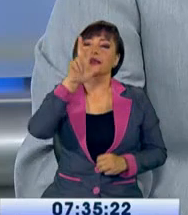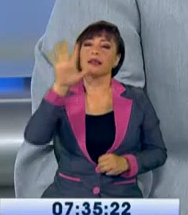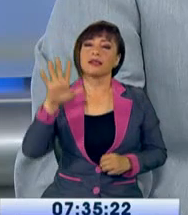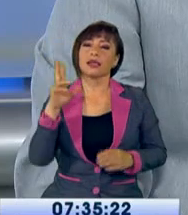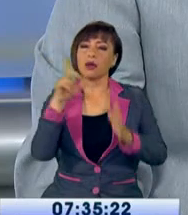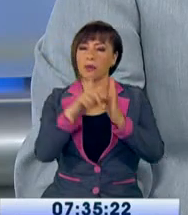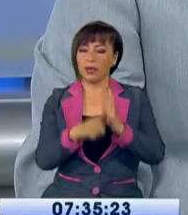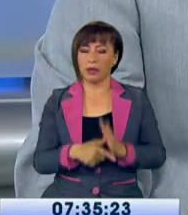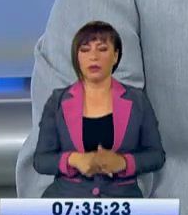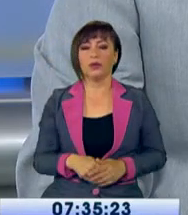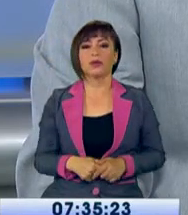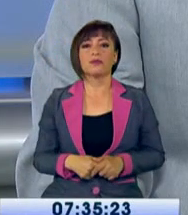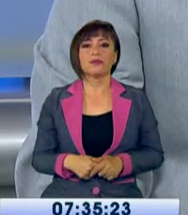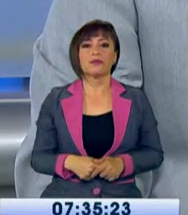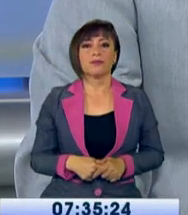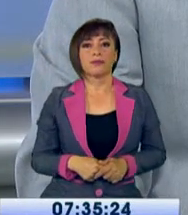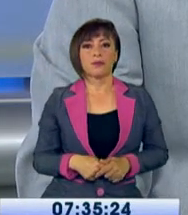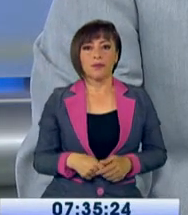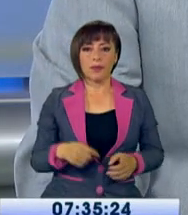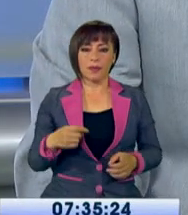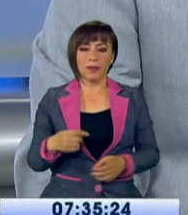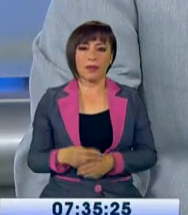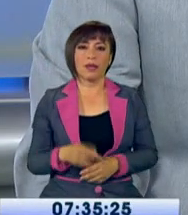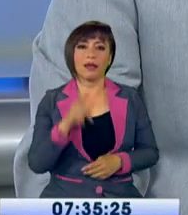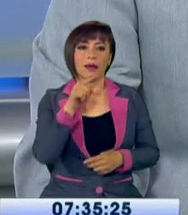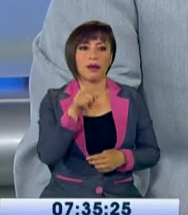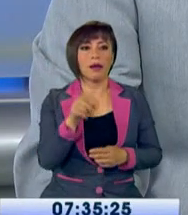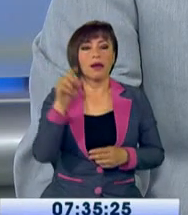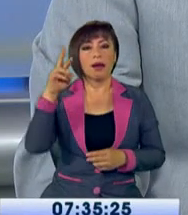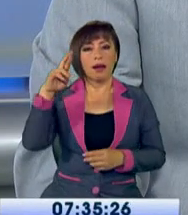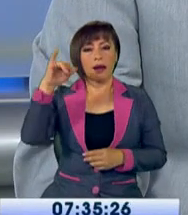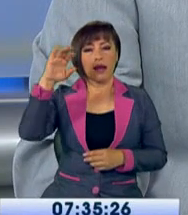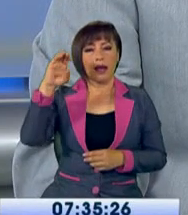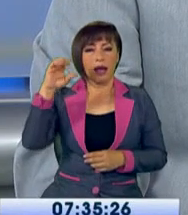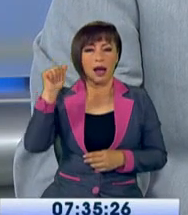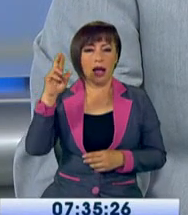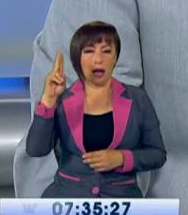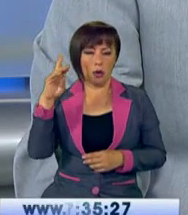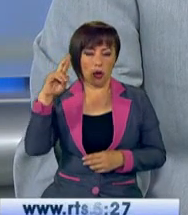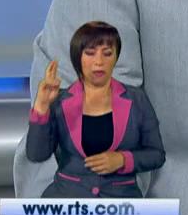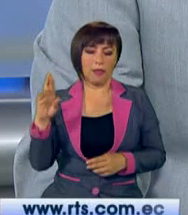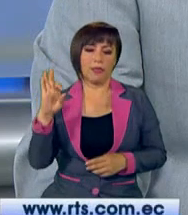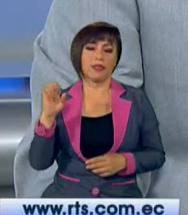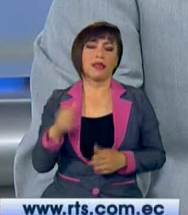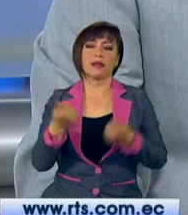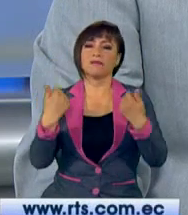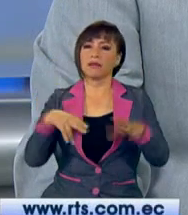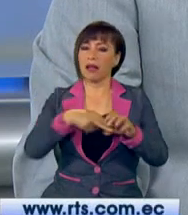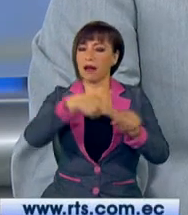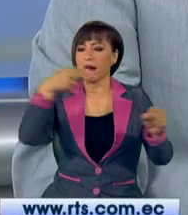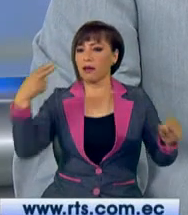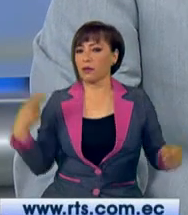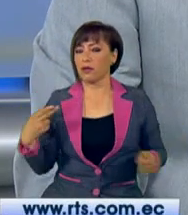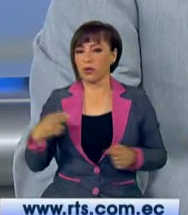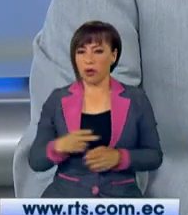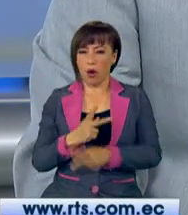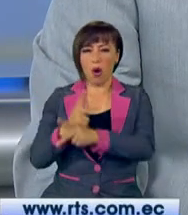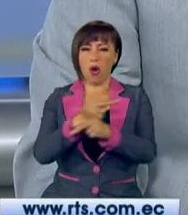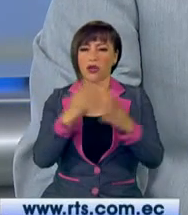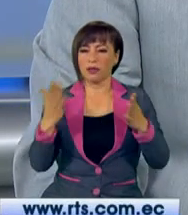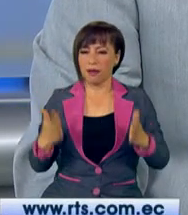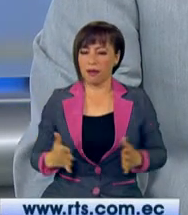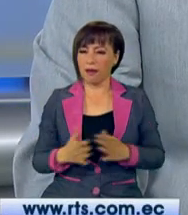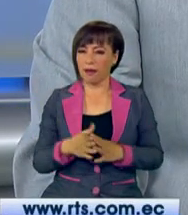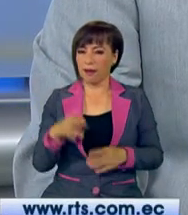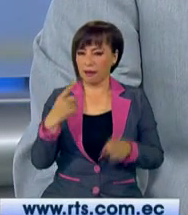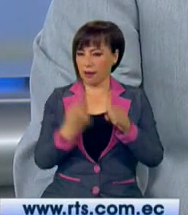7:35. Antonio Ricaurte del Movimiento Vive ratificó ante sus coidearios políticos su renuncia al cargo de concejal de Quito. Ricaurte asegura que esta